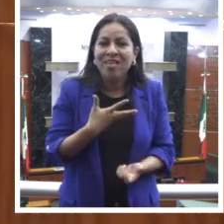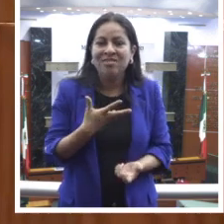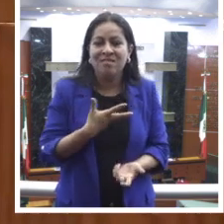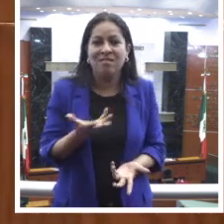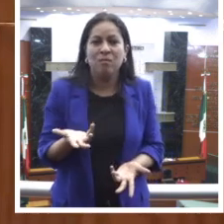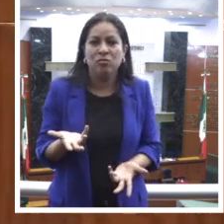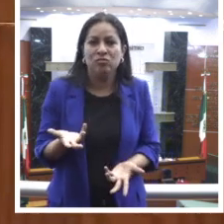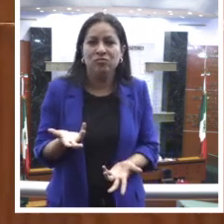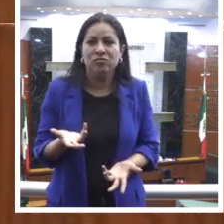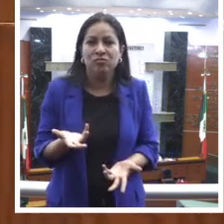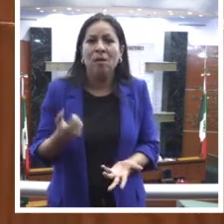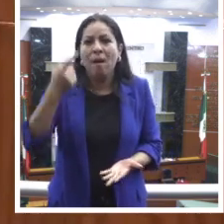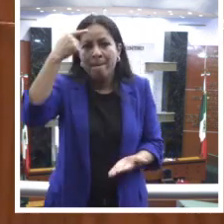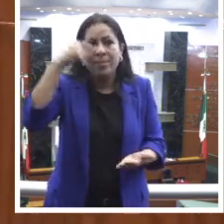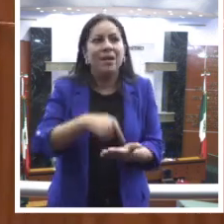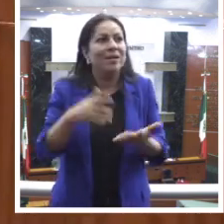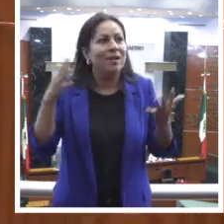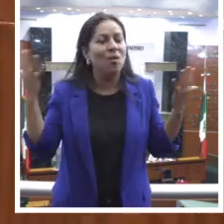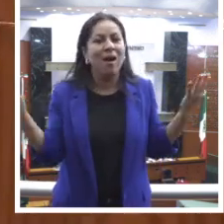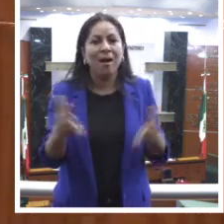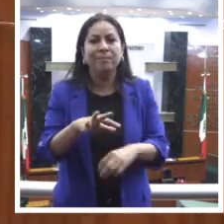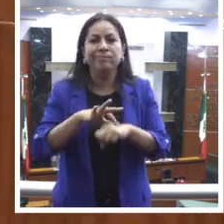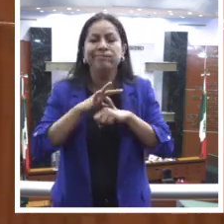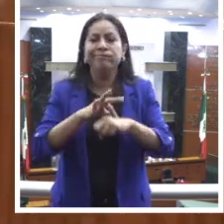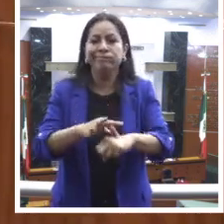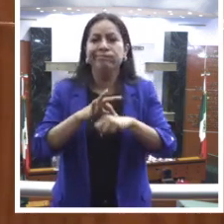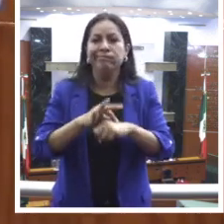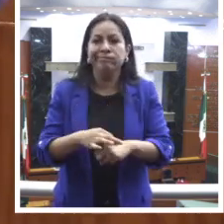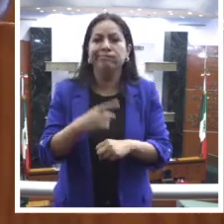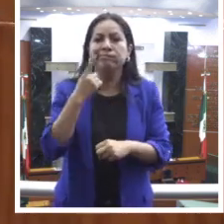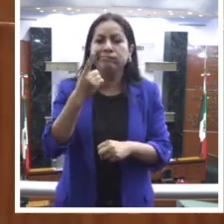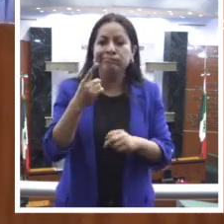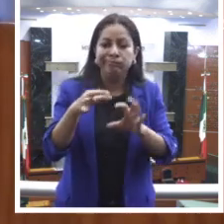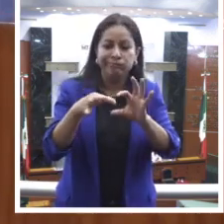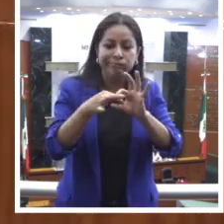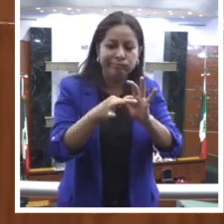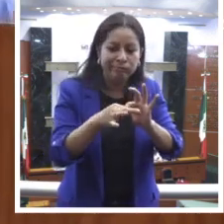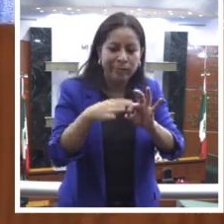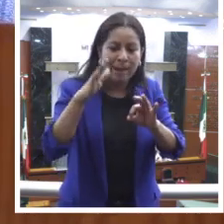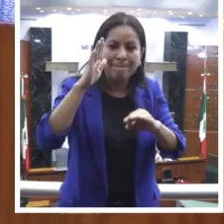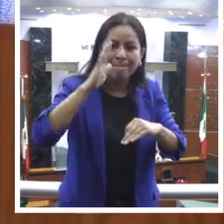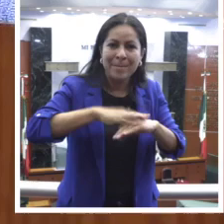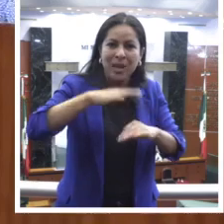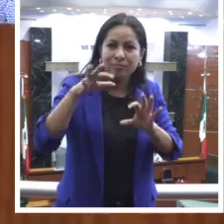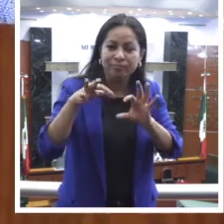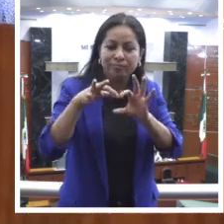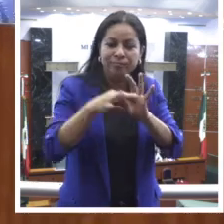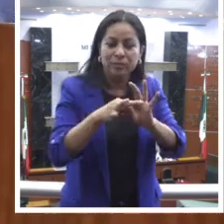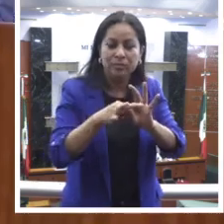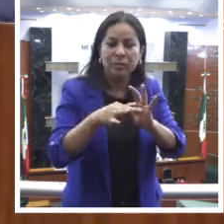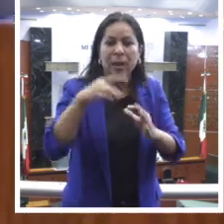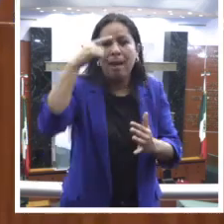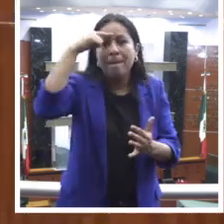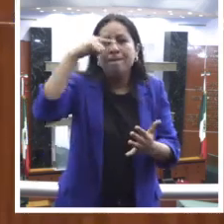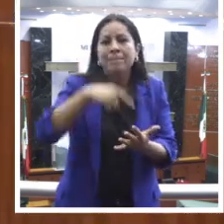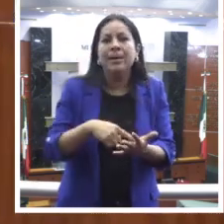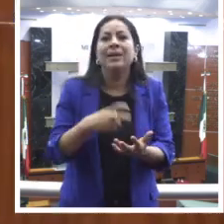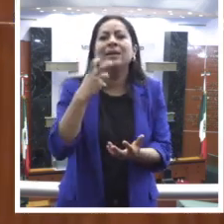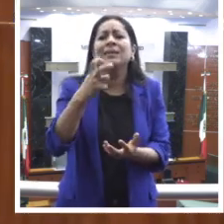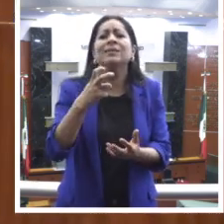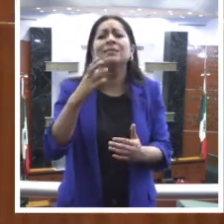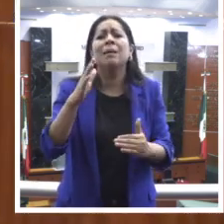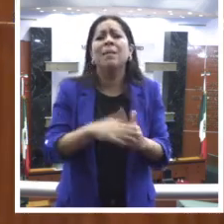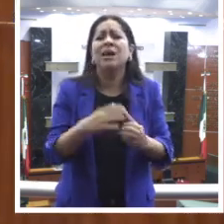oportunidad para que lo hagamos realidad un eslabón más a la cadena para que esta sea